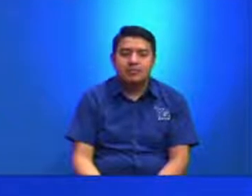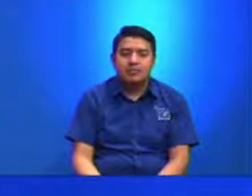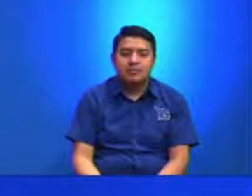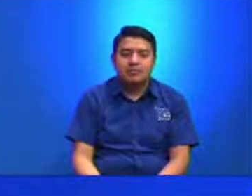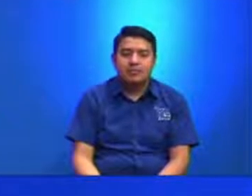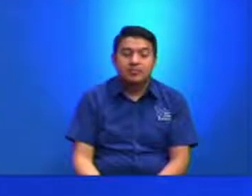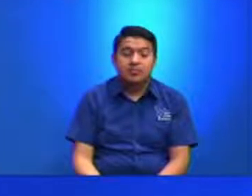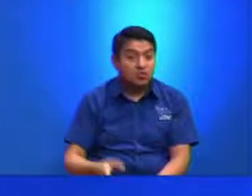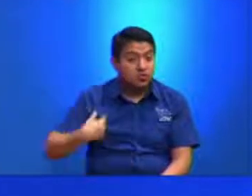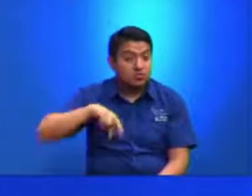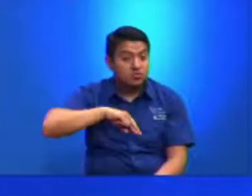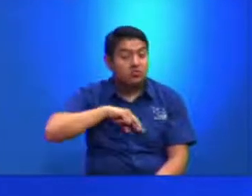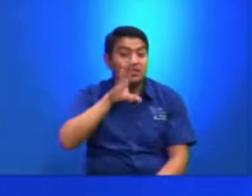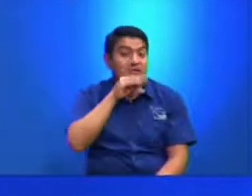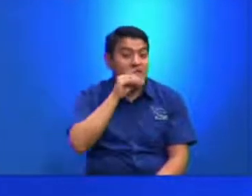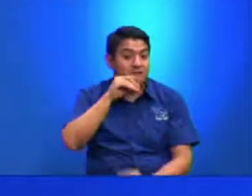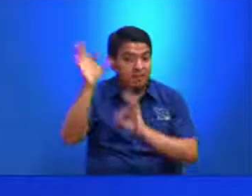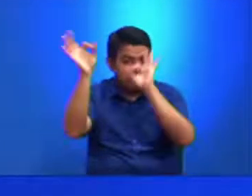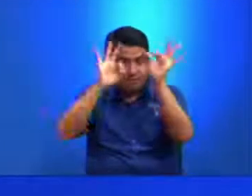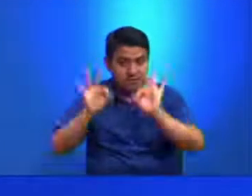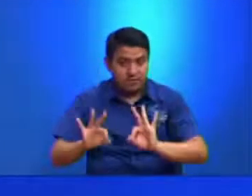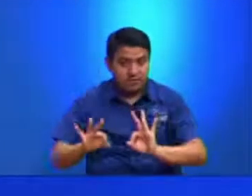Eso espero, ¿eh?